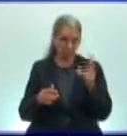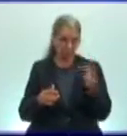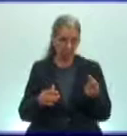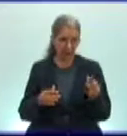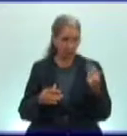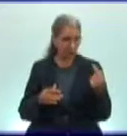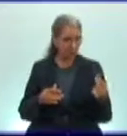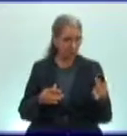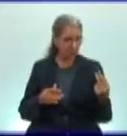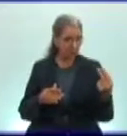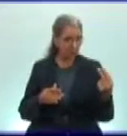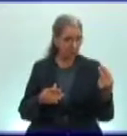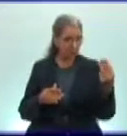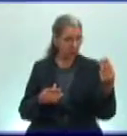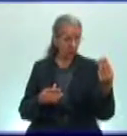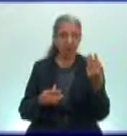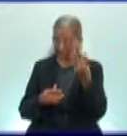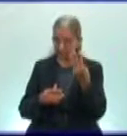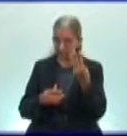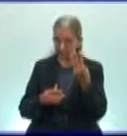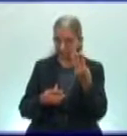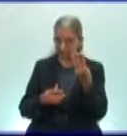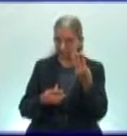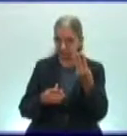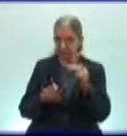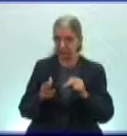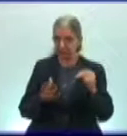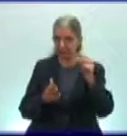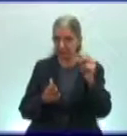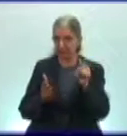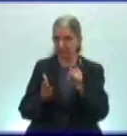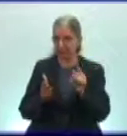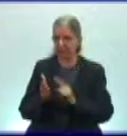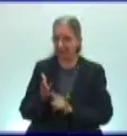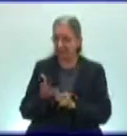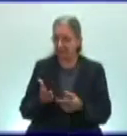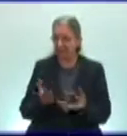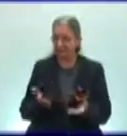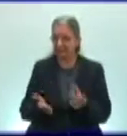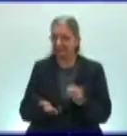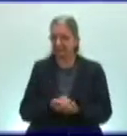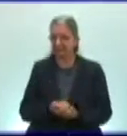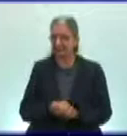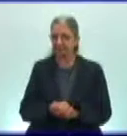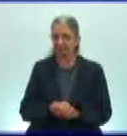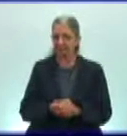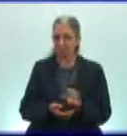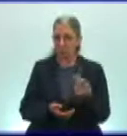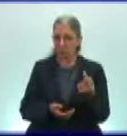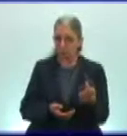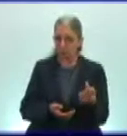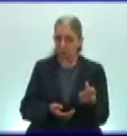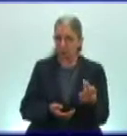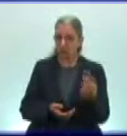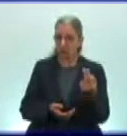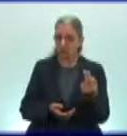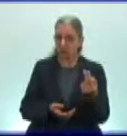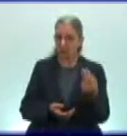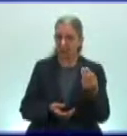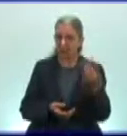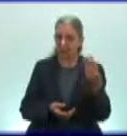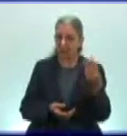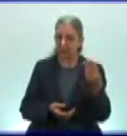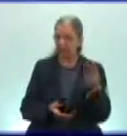Estamos hablando de 3 niveles de energía. Fíjense que esta distribución comienza en n igual 1 y